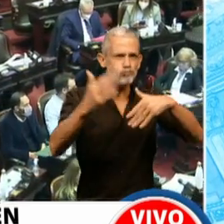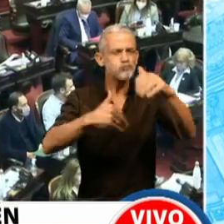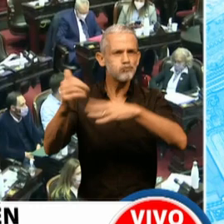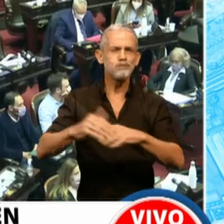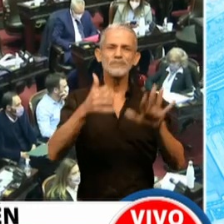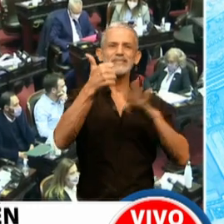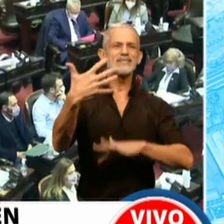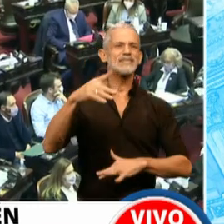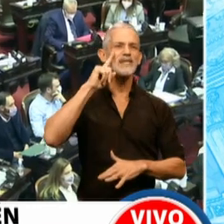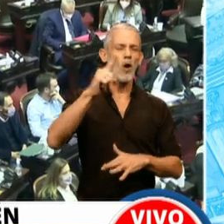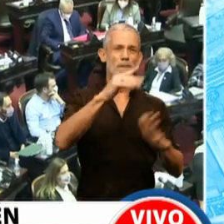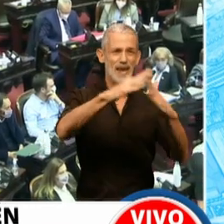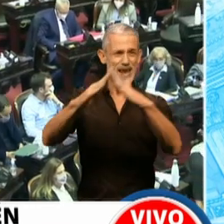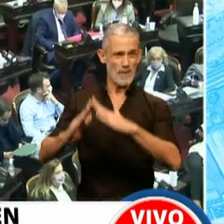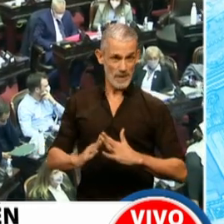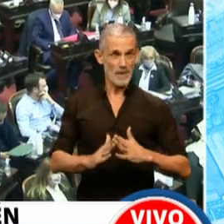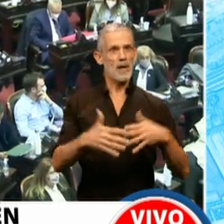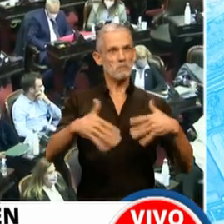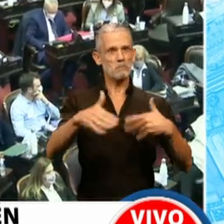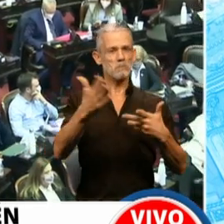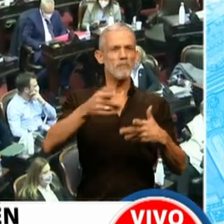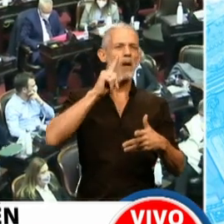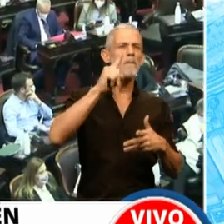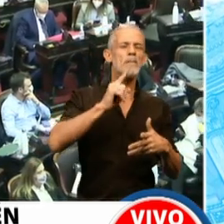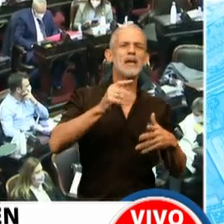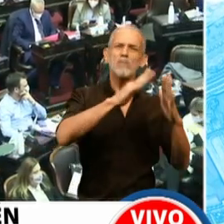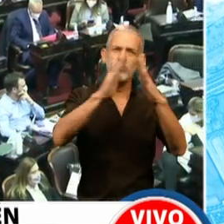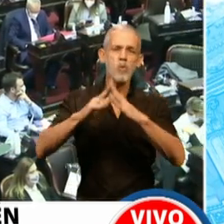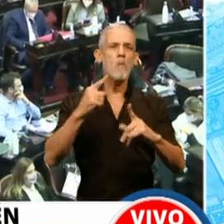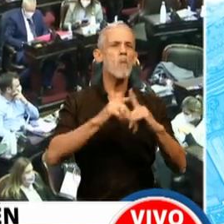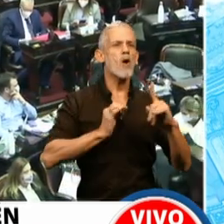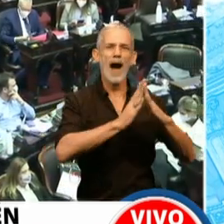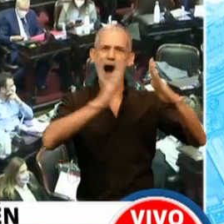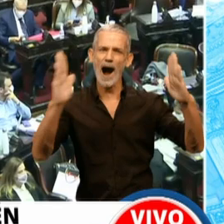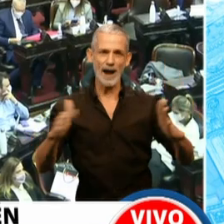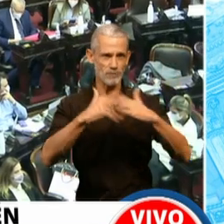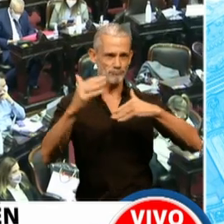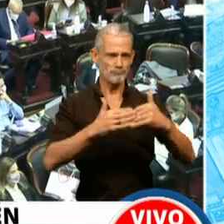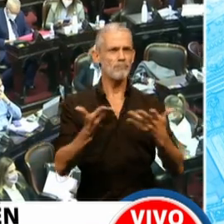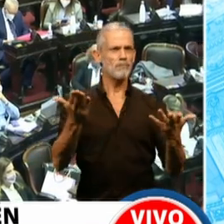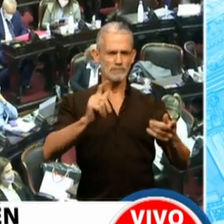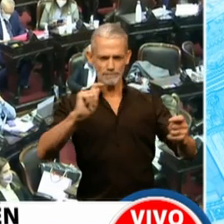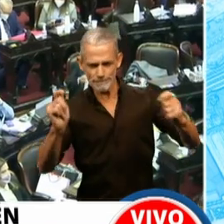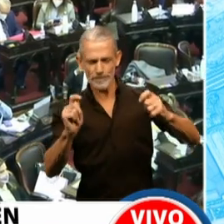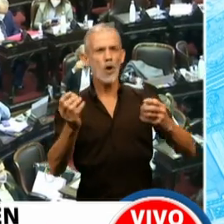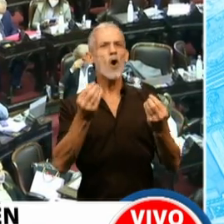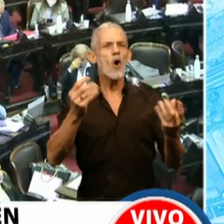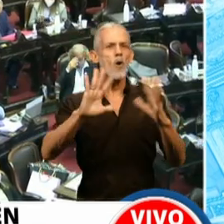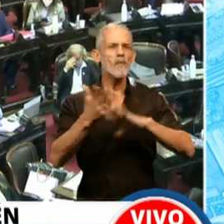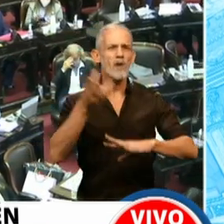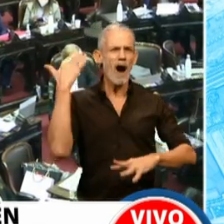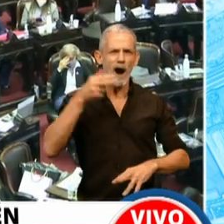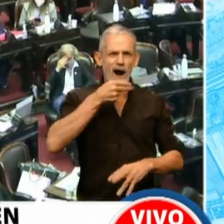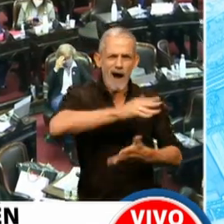65 mil viviendas es decir mil por año como fue posible revertir el panorama desolador